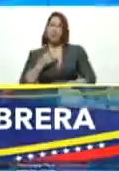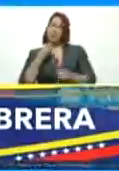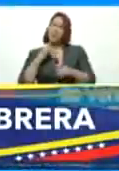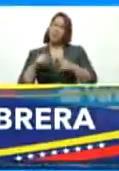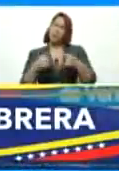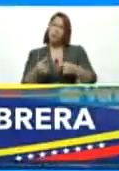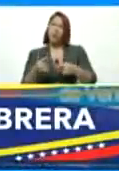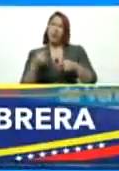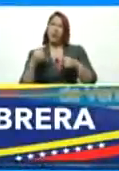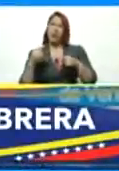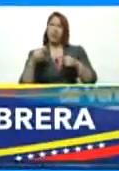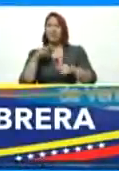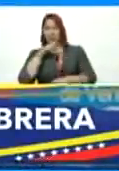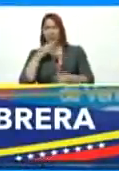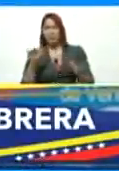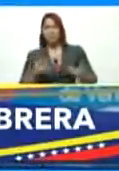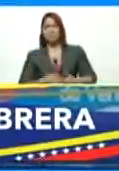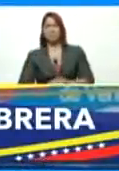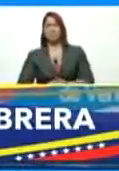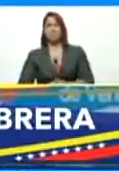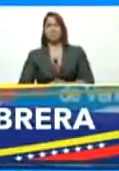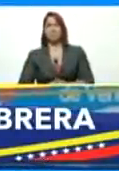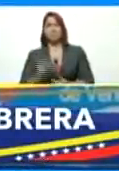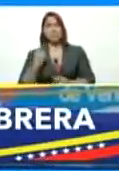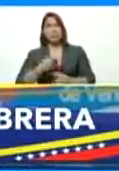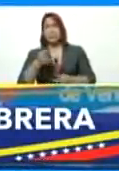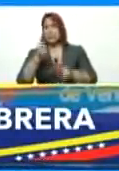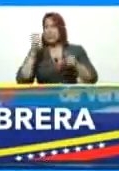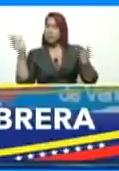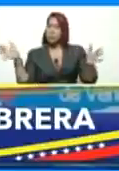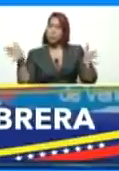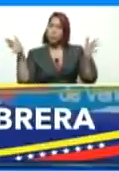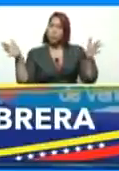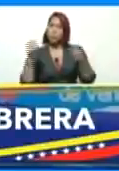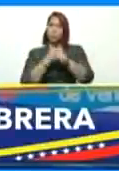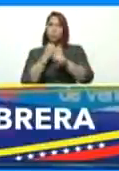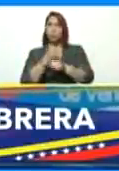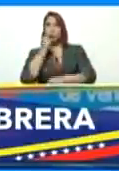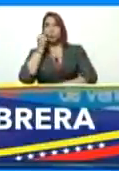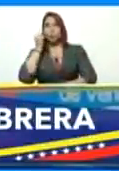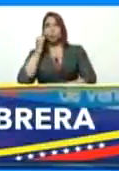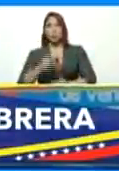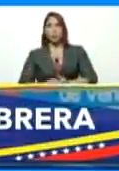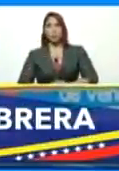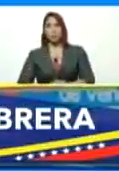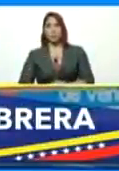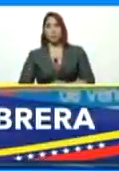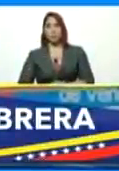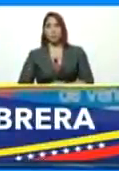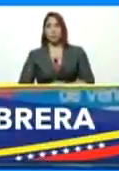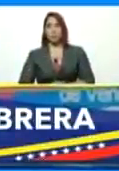después hablábamos hay que aprender a motivar a los trabajadores y trabajadoras